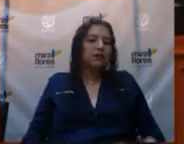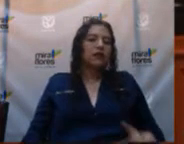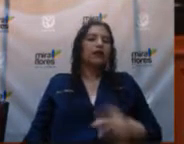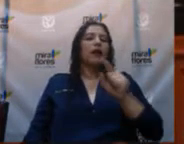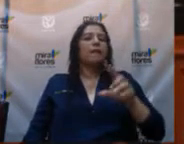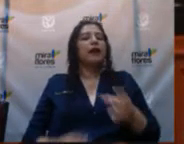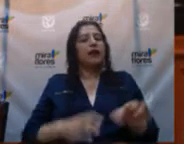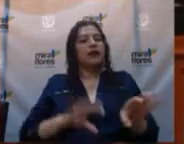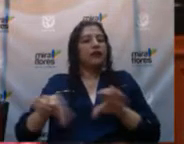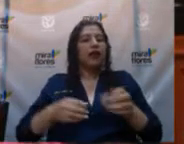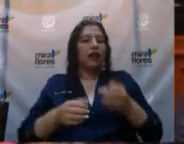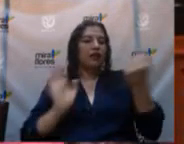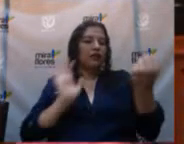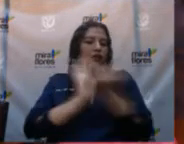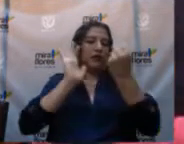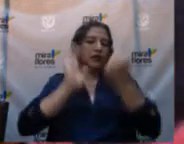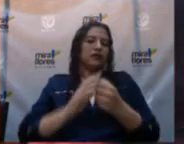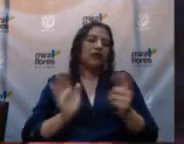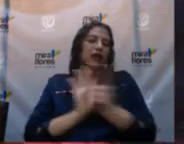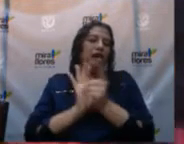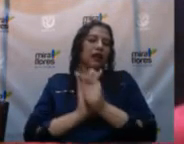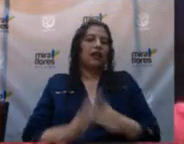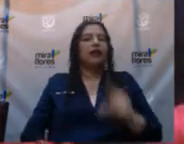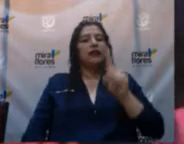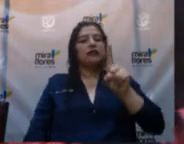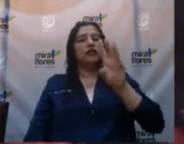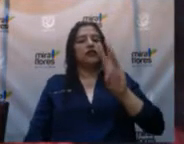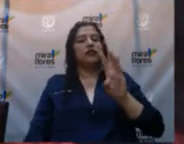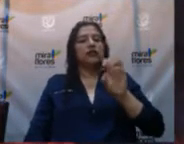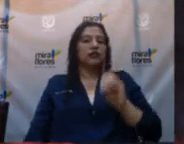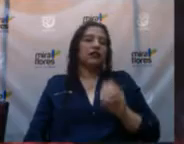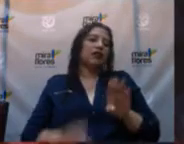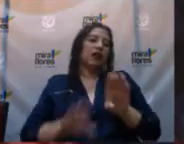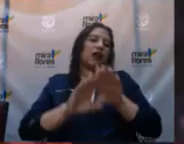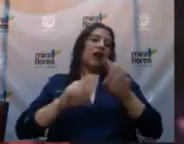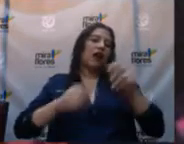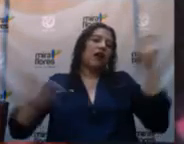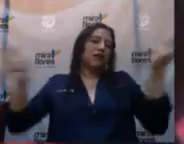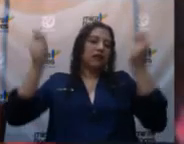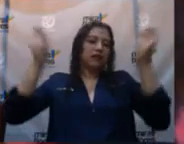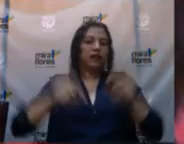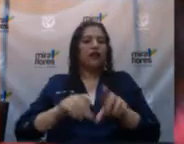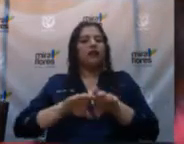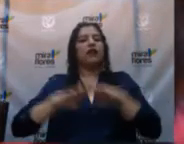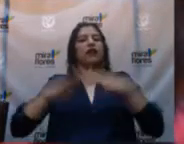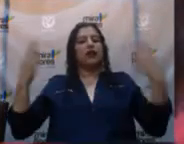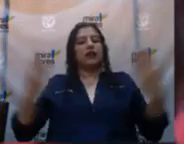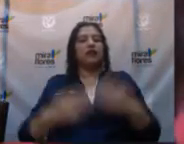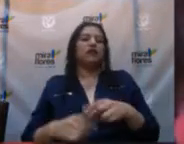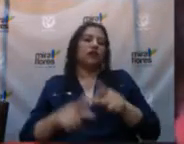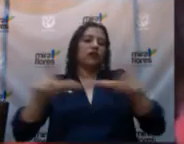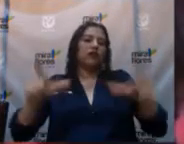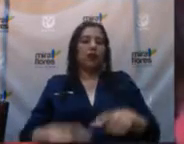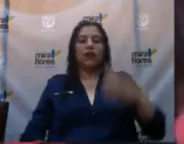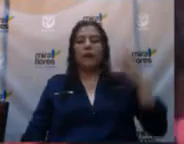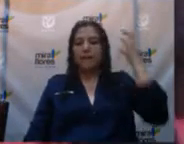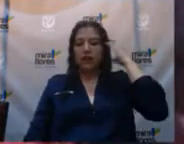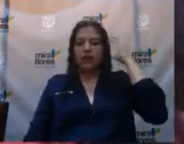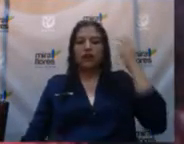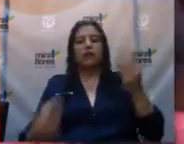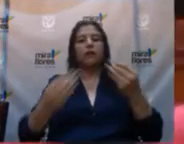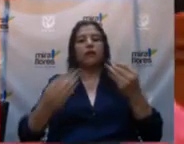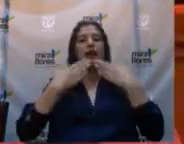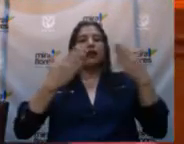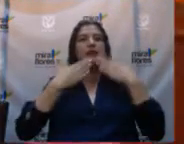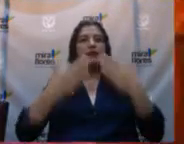su cumplimiento. 160 aniversario de la creación del Distrito de Miraflores. Muchas gracias.